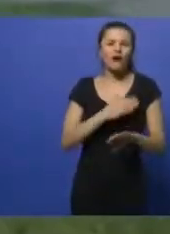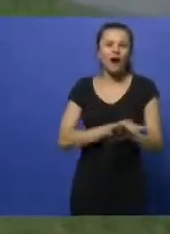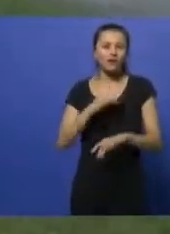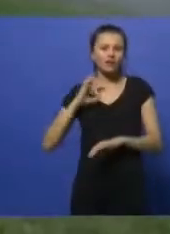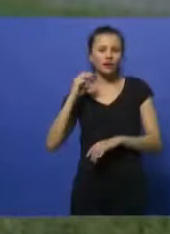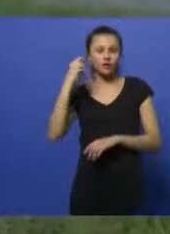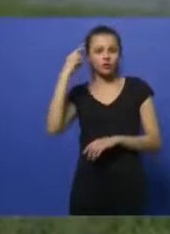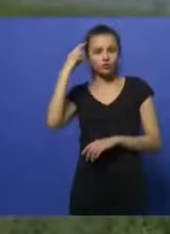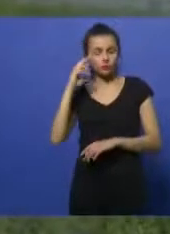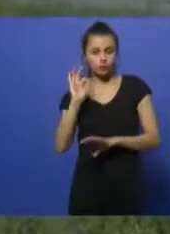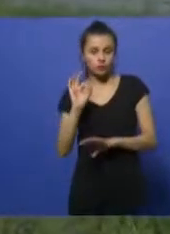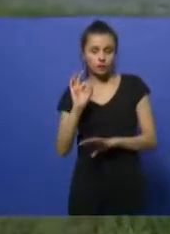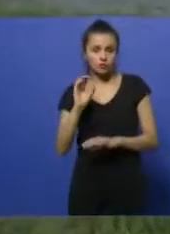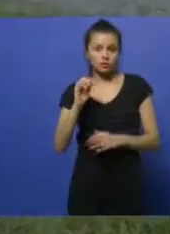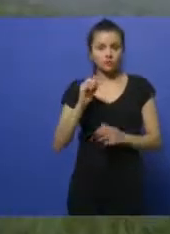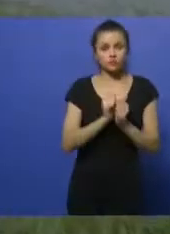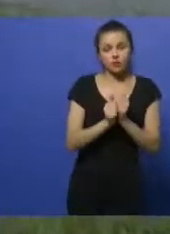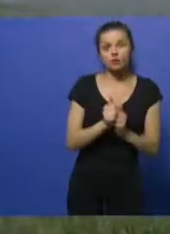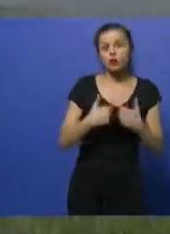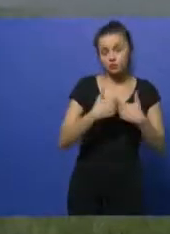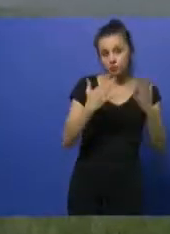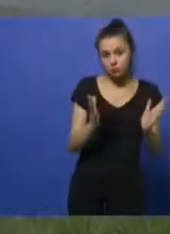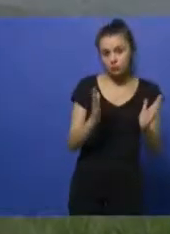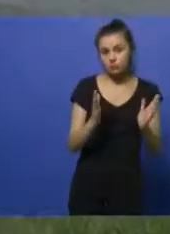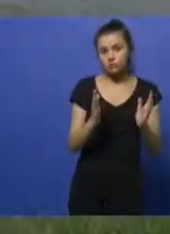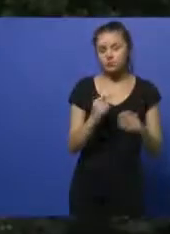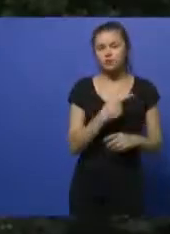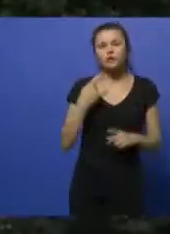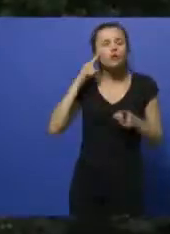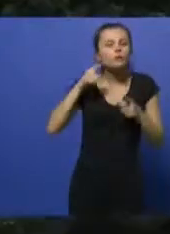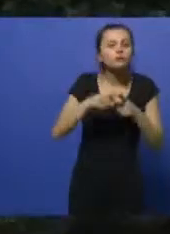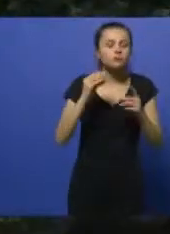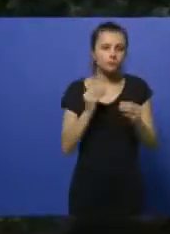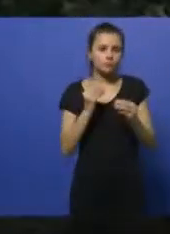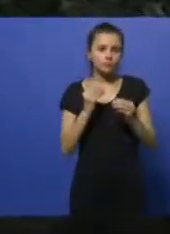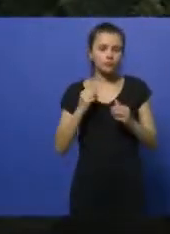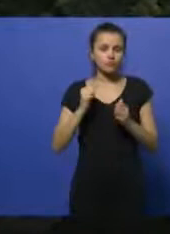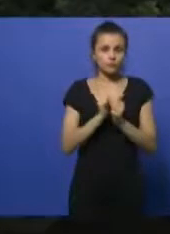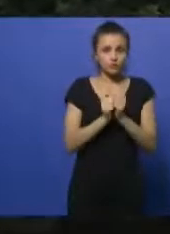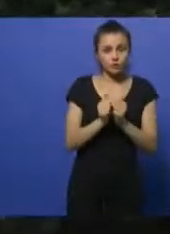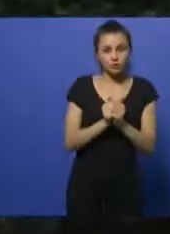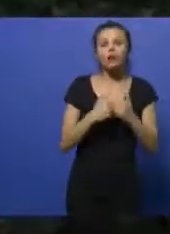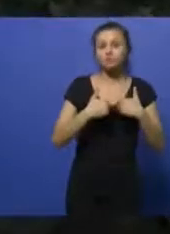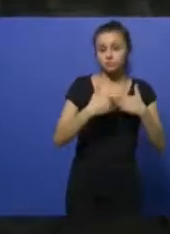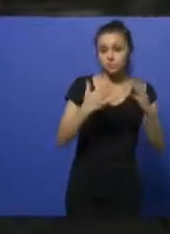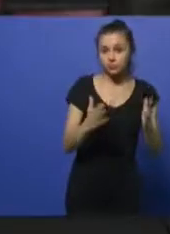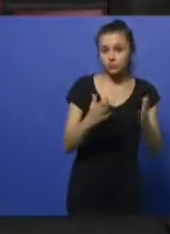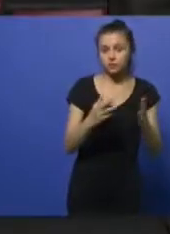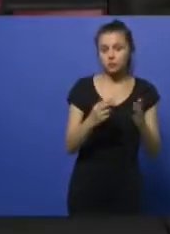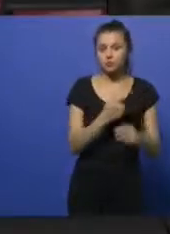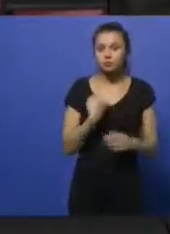que han logrado que la fábrica quede abierta. Y nosotros, la misión nuestra era que la fábrica quede abierta y de ahí